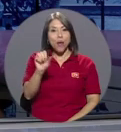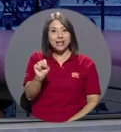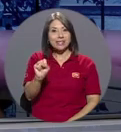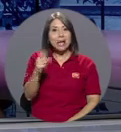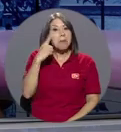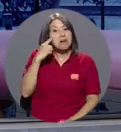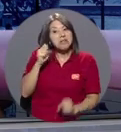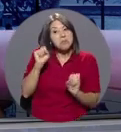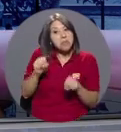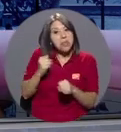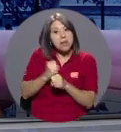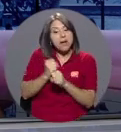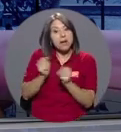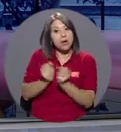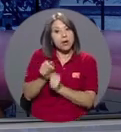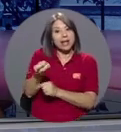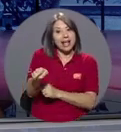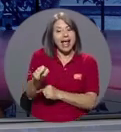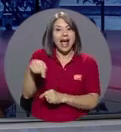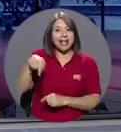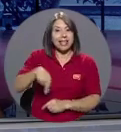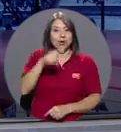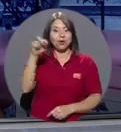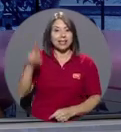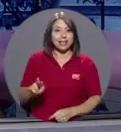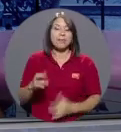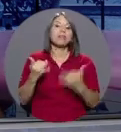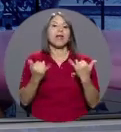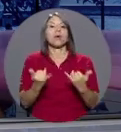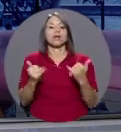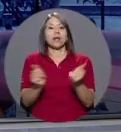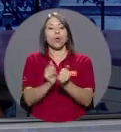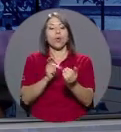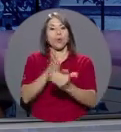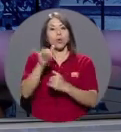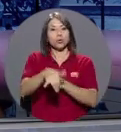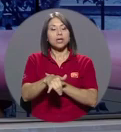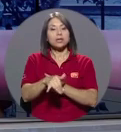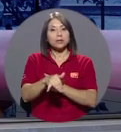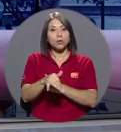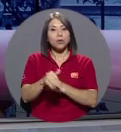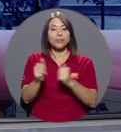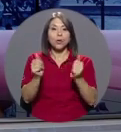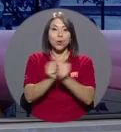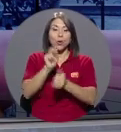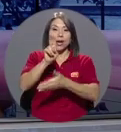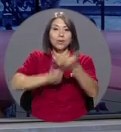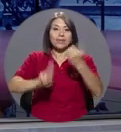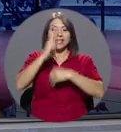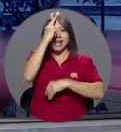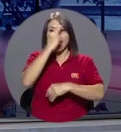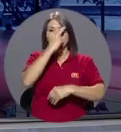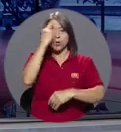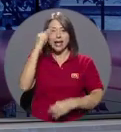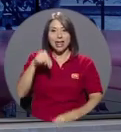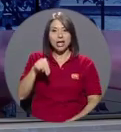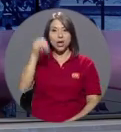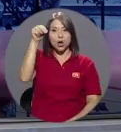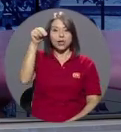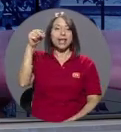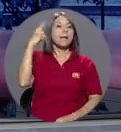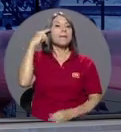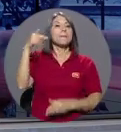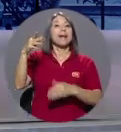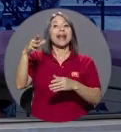a ver si es posible trabajar con pianguas en el país. Estamos ahorita con un proyecto con la Universidad Católica